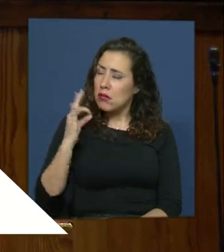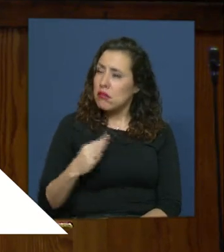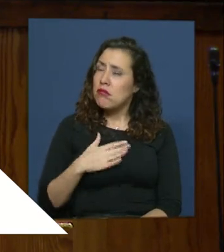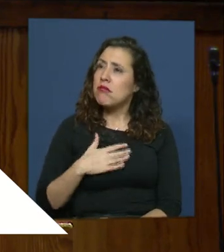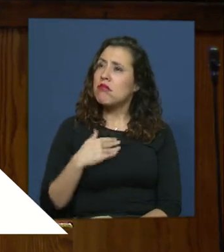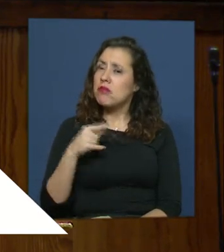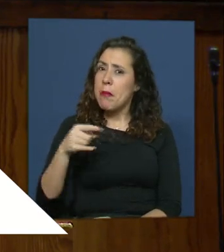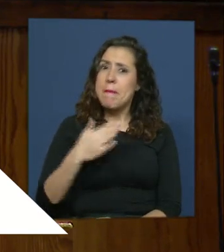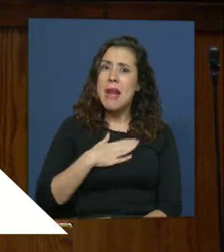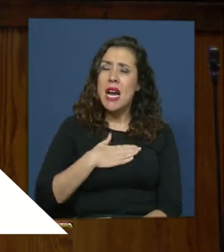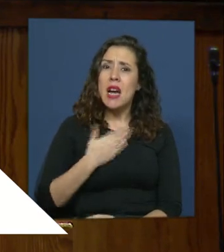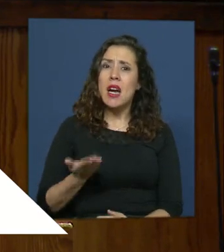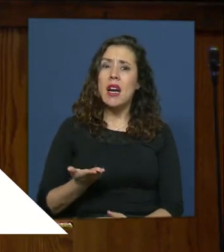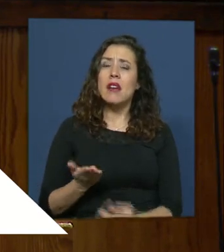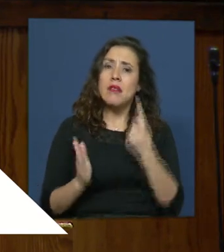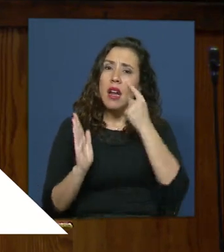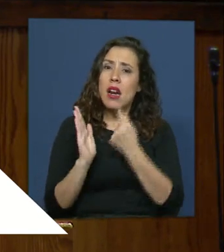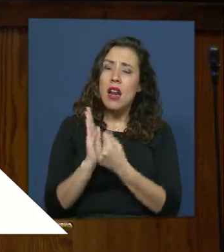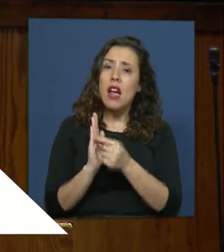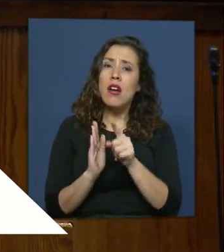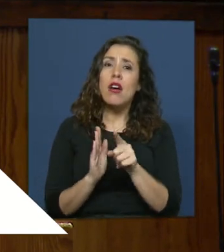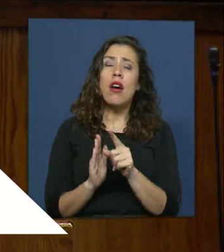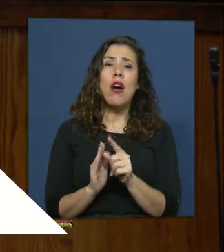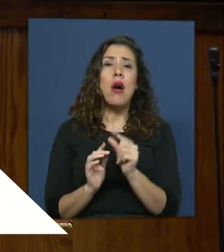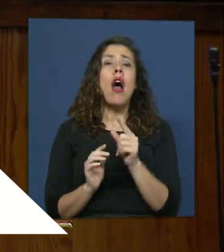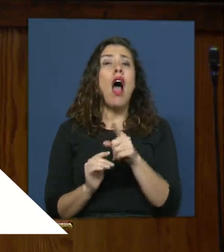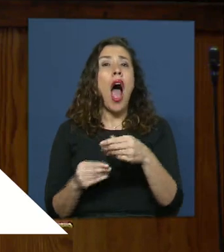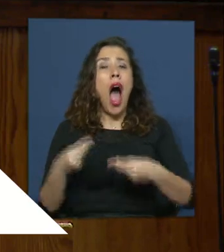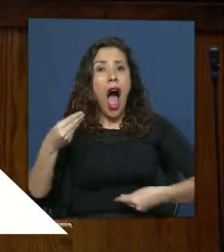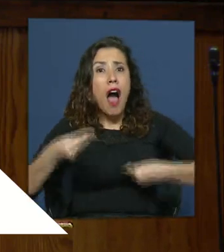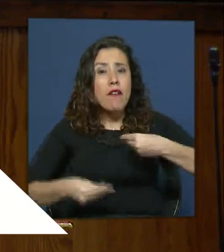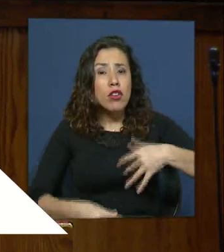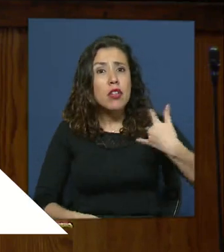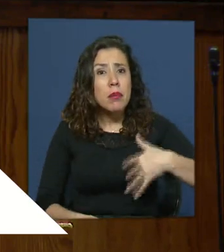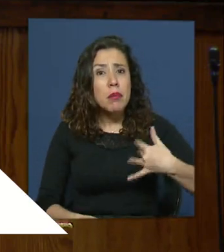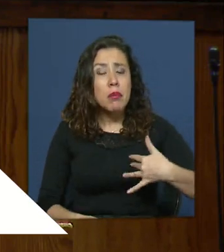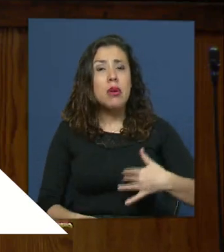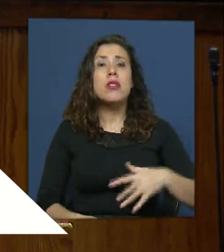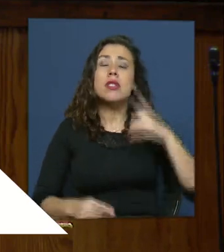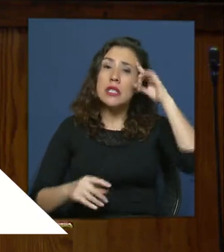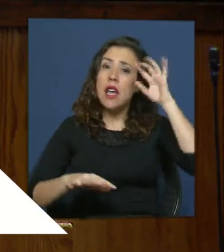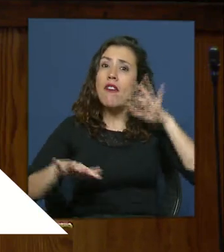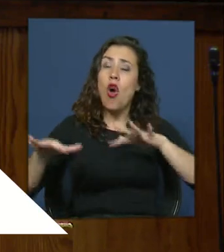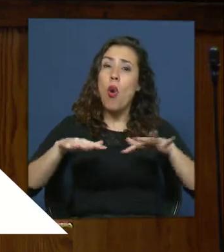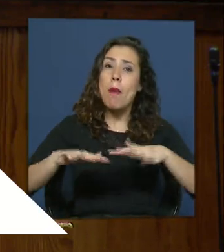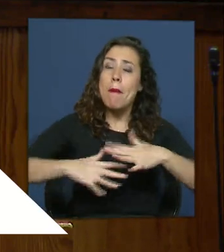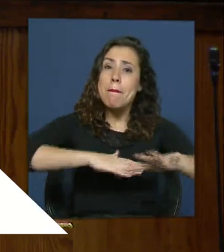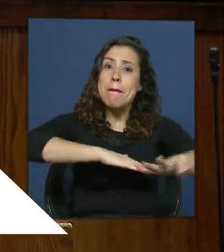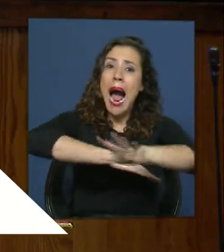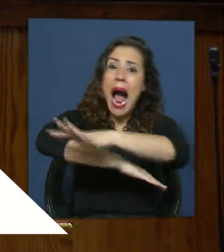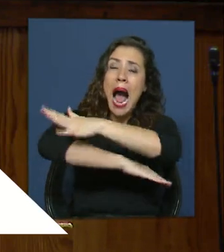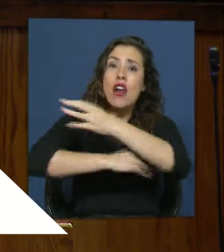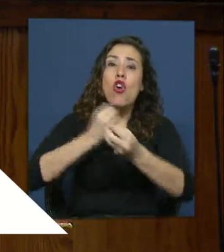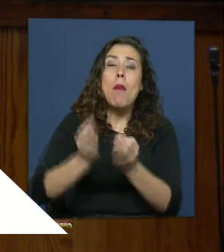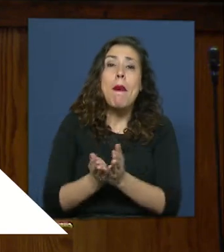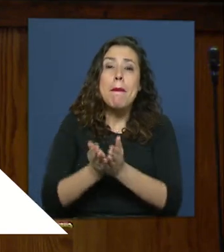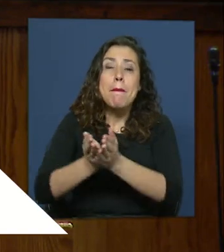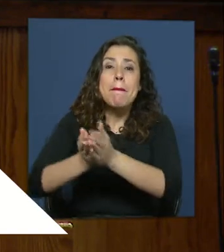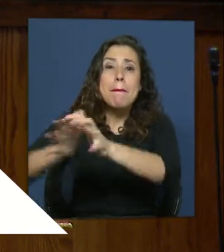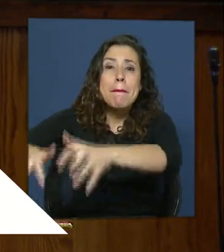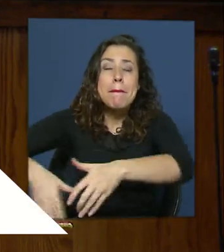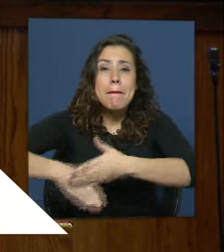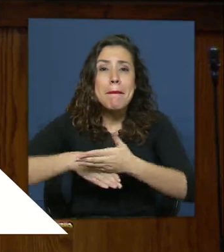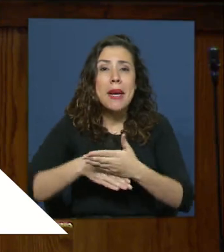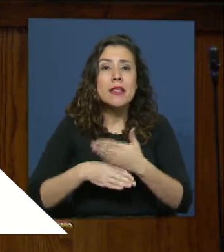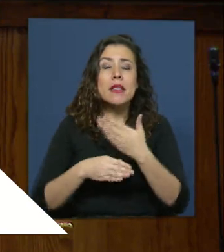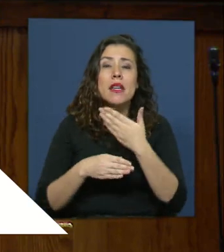identificados. Que se reconozca su poco valorado aporte no solo en la dominación del mar y en las técnicas de la pesca, sino en aspectos como